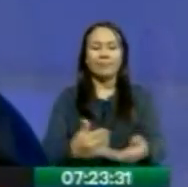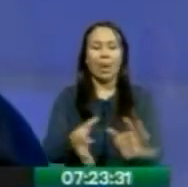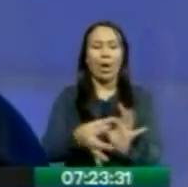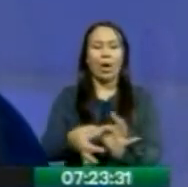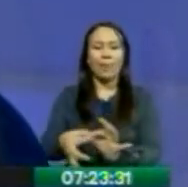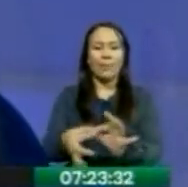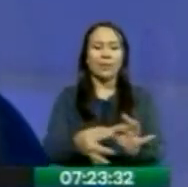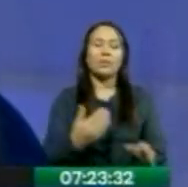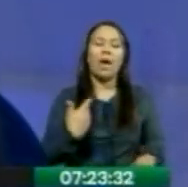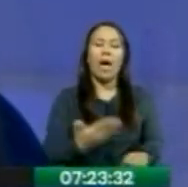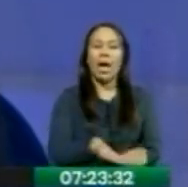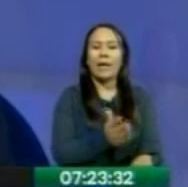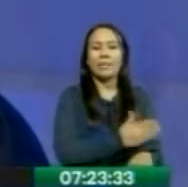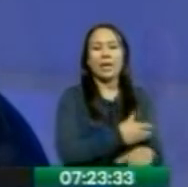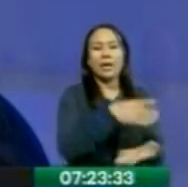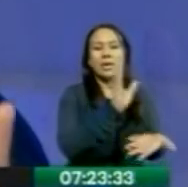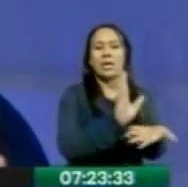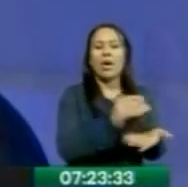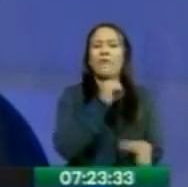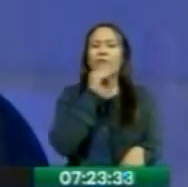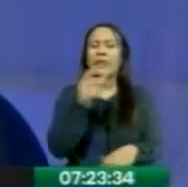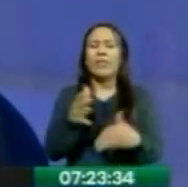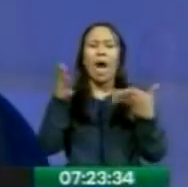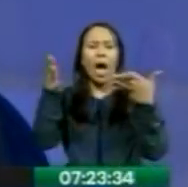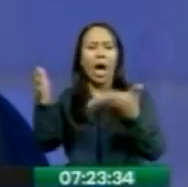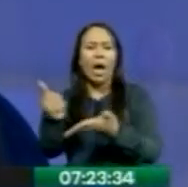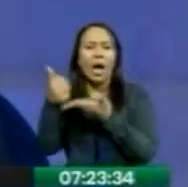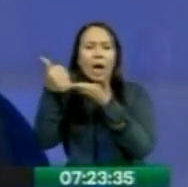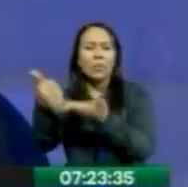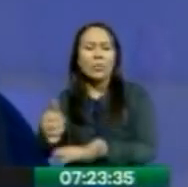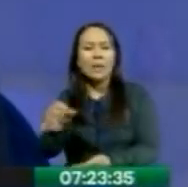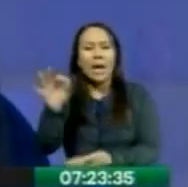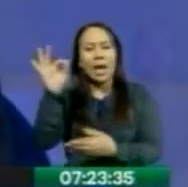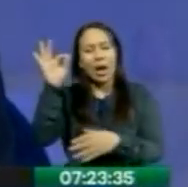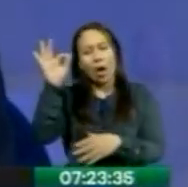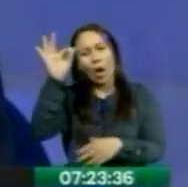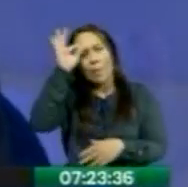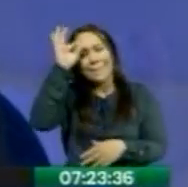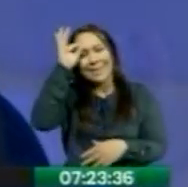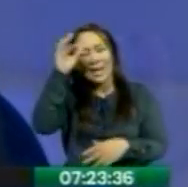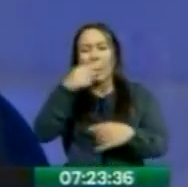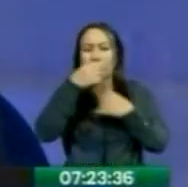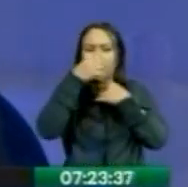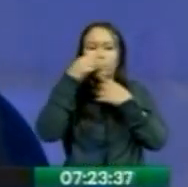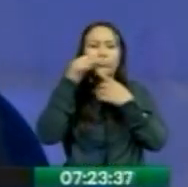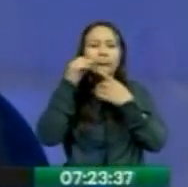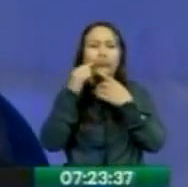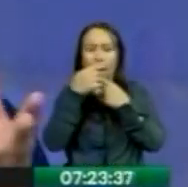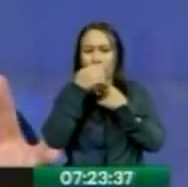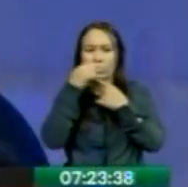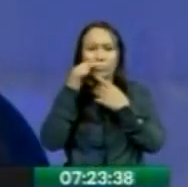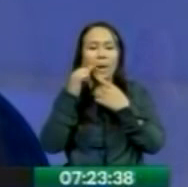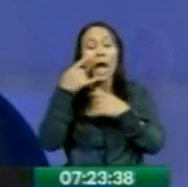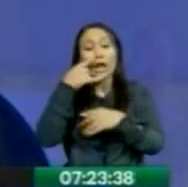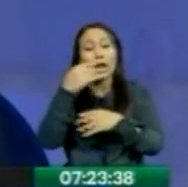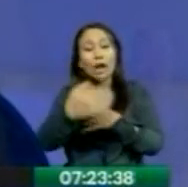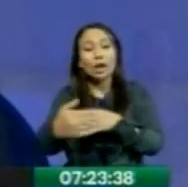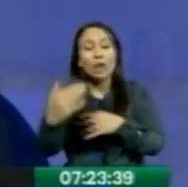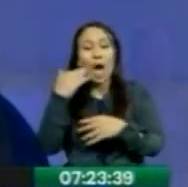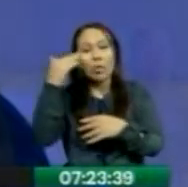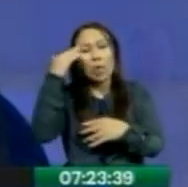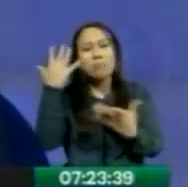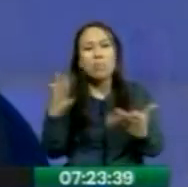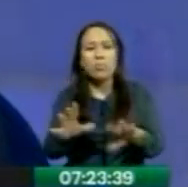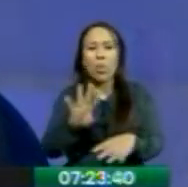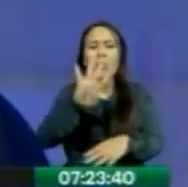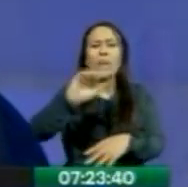el sector privado, con instituciones tan importantes como la Fundación Operación Sonrisa, que en procedimientos que duran cerca de